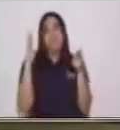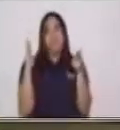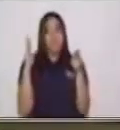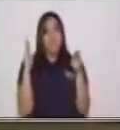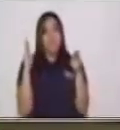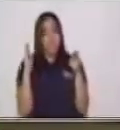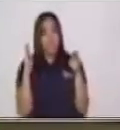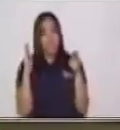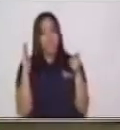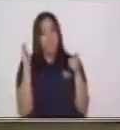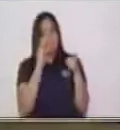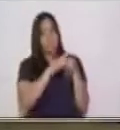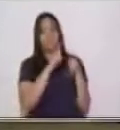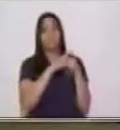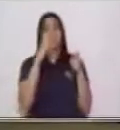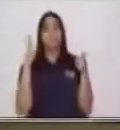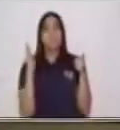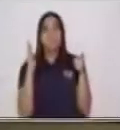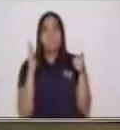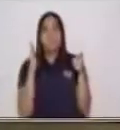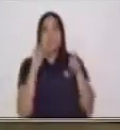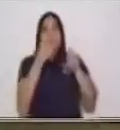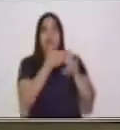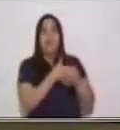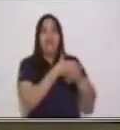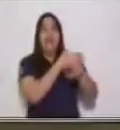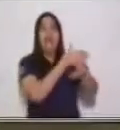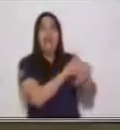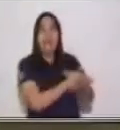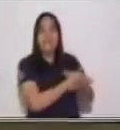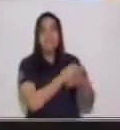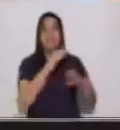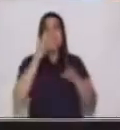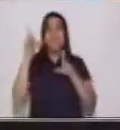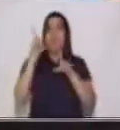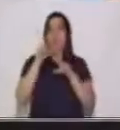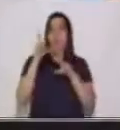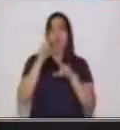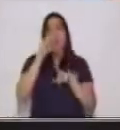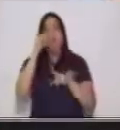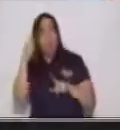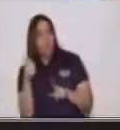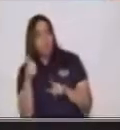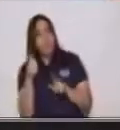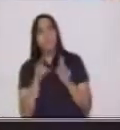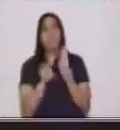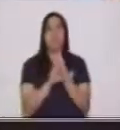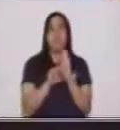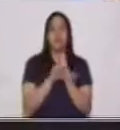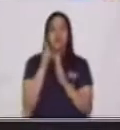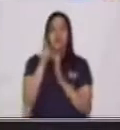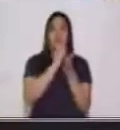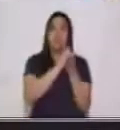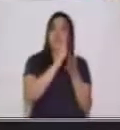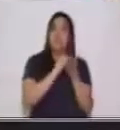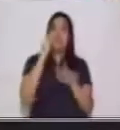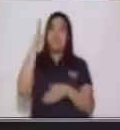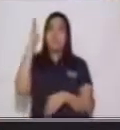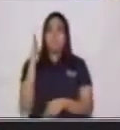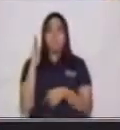¿sí?, de la B, vaya antes de una consonante. Es decir, que tú vas a escribir B, la